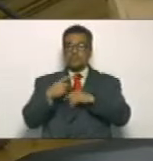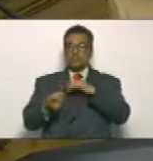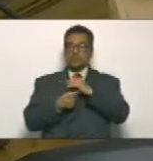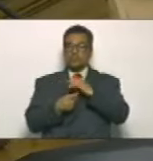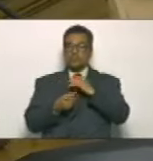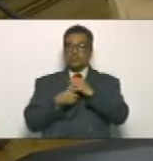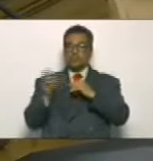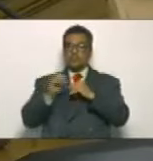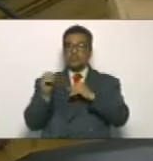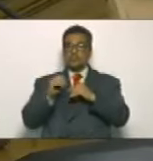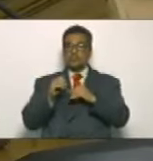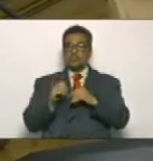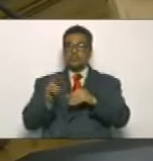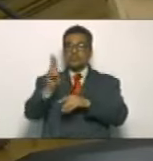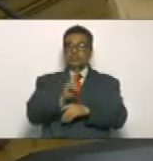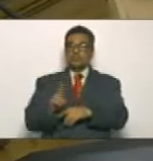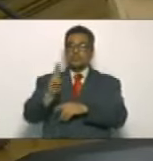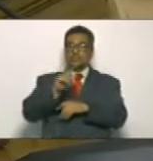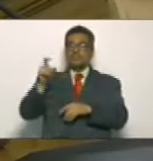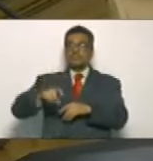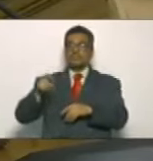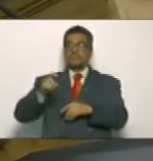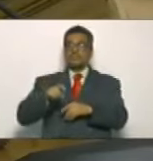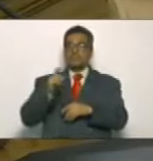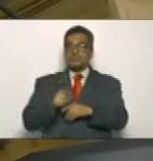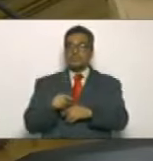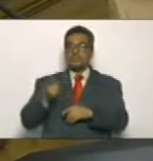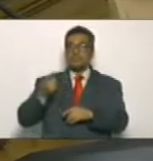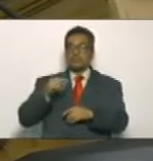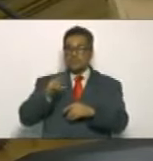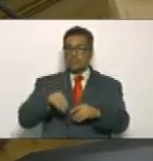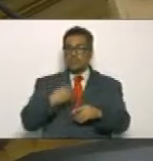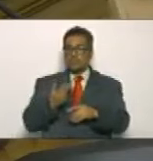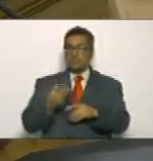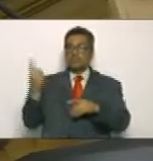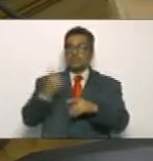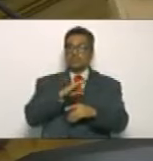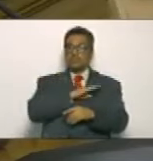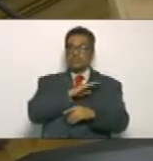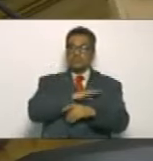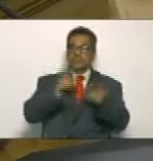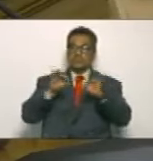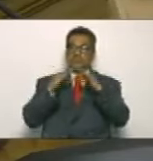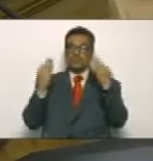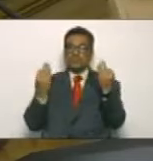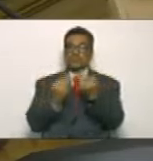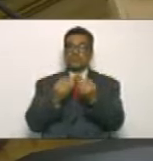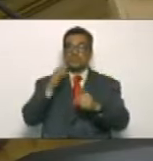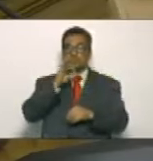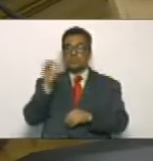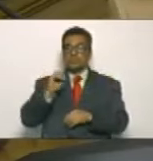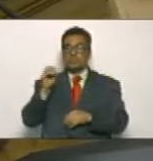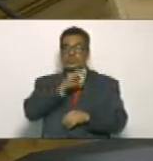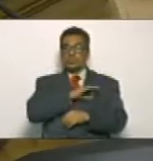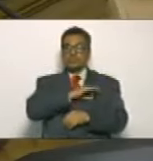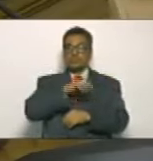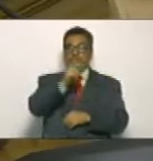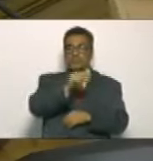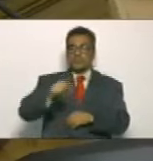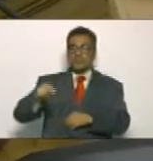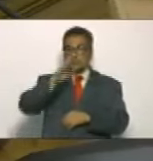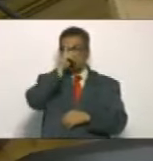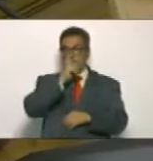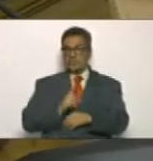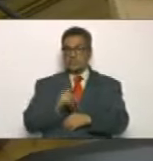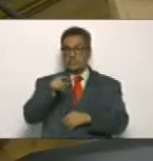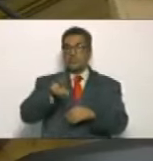tecnológico o recurso útil y necesario que posibilite la inclusión personal, familiar o social de las personas con